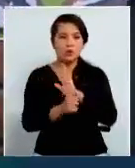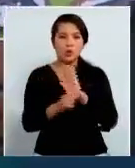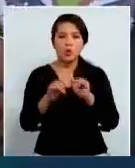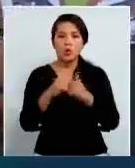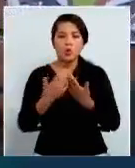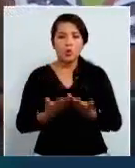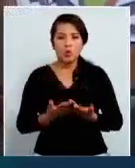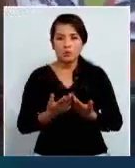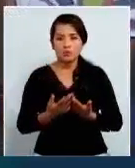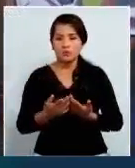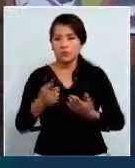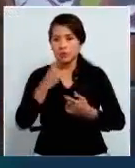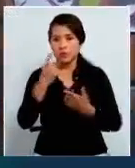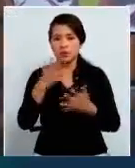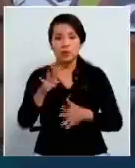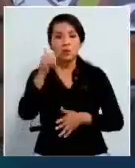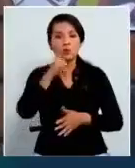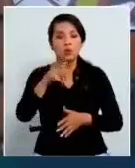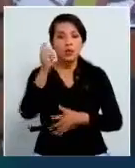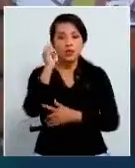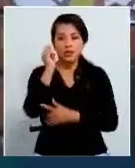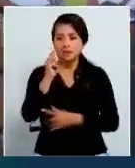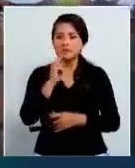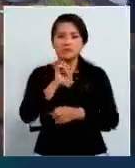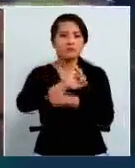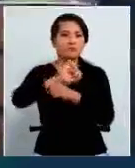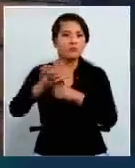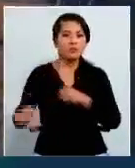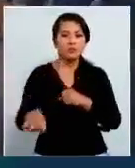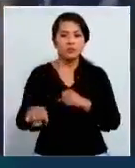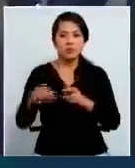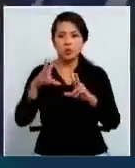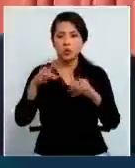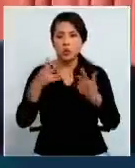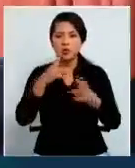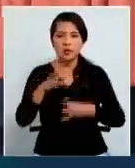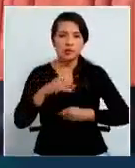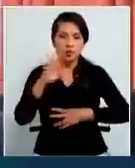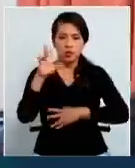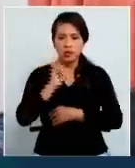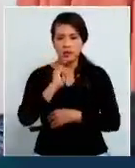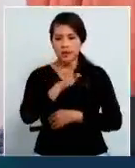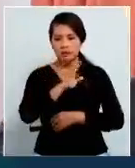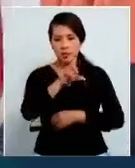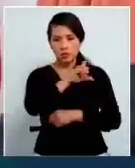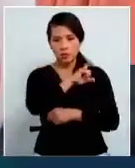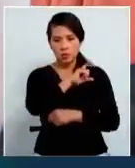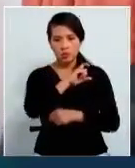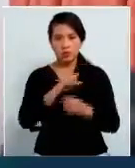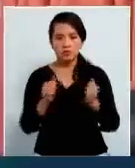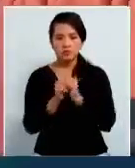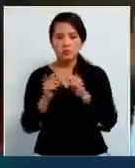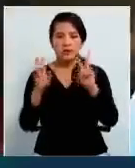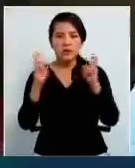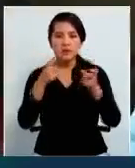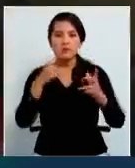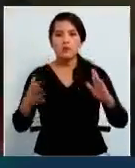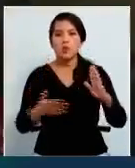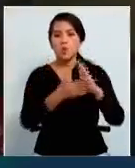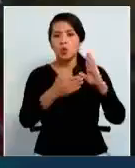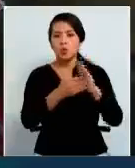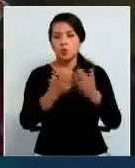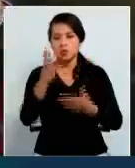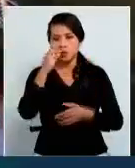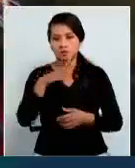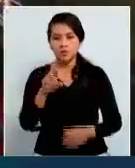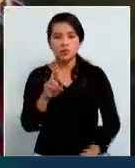Este es el relato del testigo que no fue tomada en cuenta por parte del tribunal policial en la audiencia contra el teniente coronel Rommel